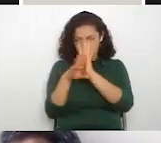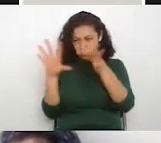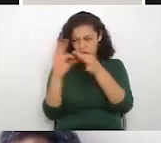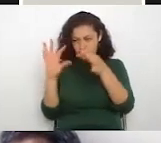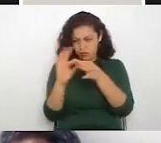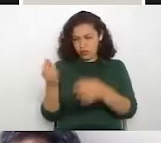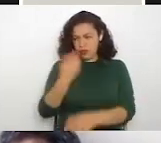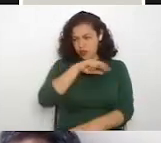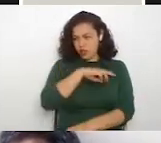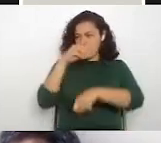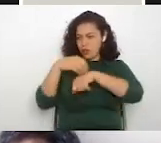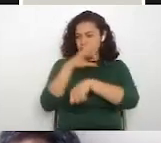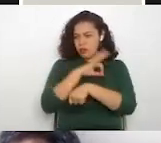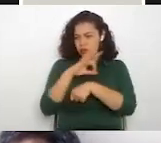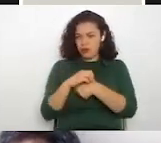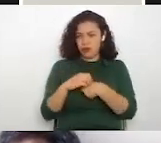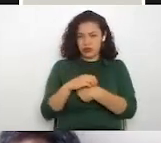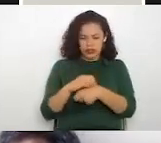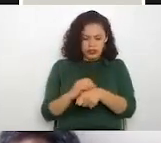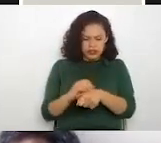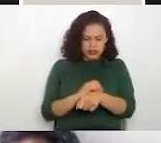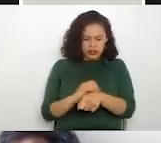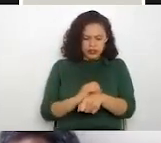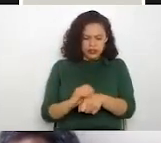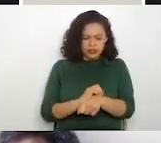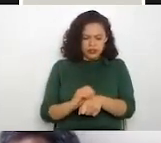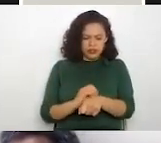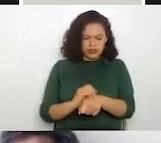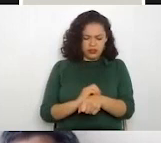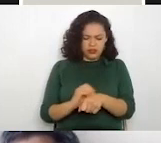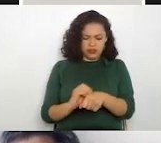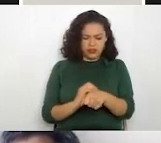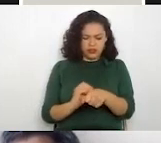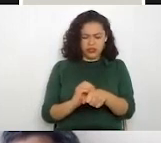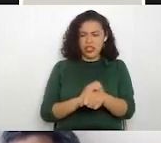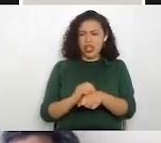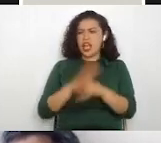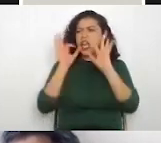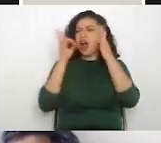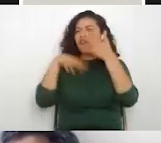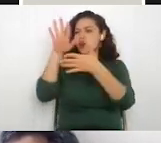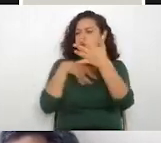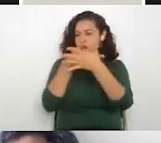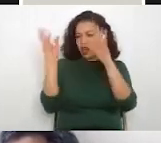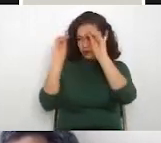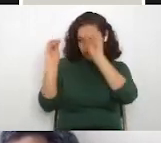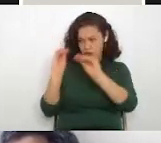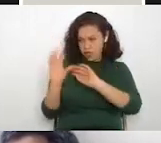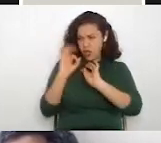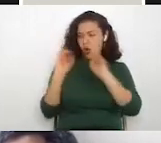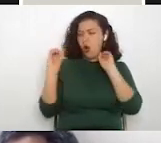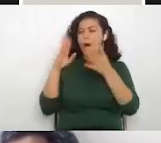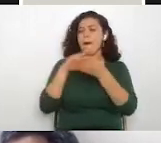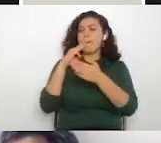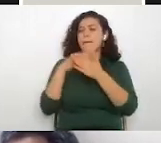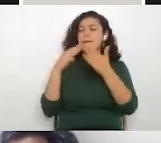podríamos poner la referencia, por ejemplo, de un formato o un instrumento donde venga toda